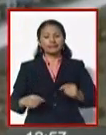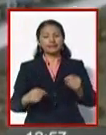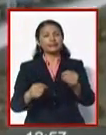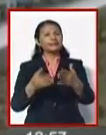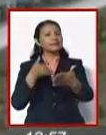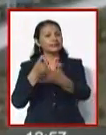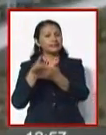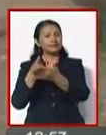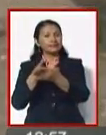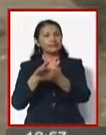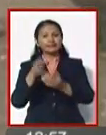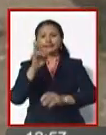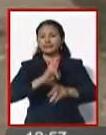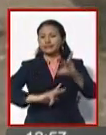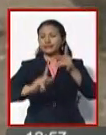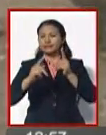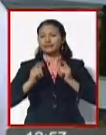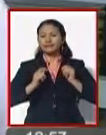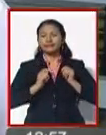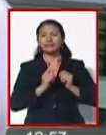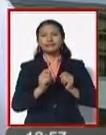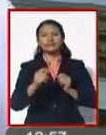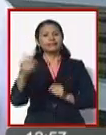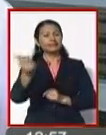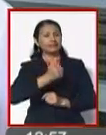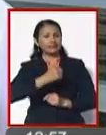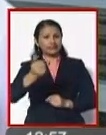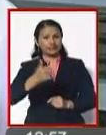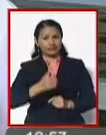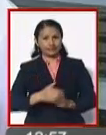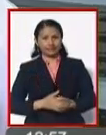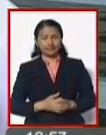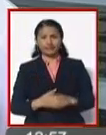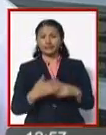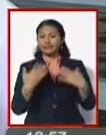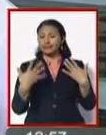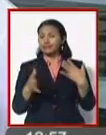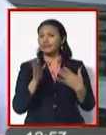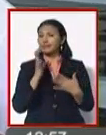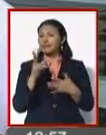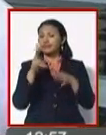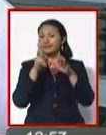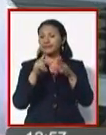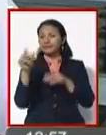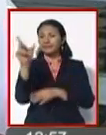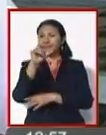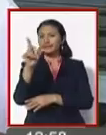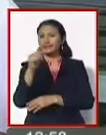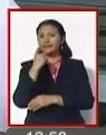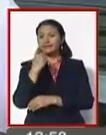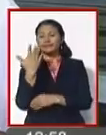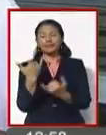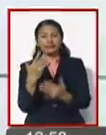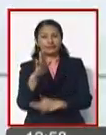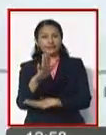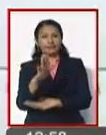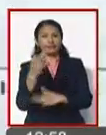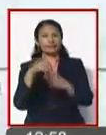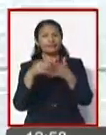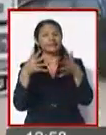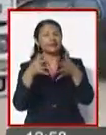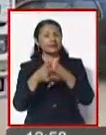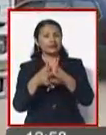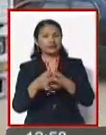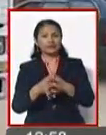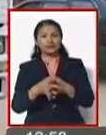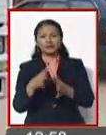nomás lo están bloqueando, los pasajeros, los turistas están circulando. Y justamente acabo de hablar con los compañeros de La Paz. Esta tarde están entrando en